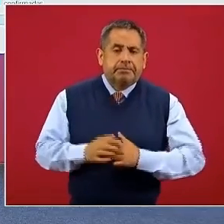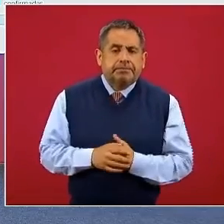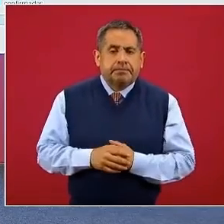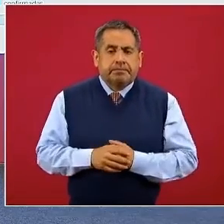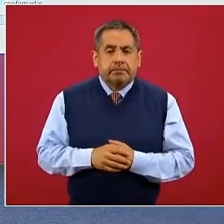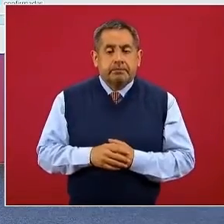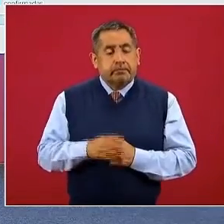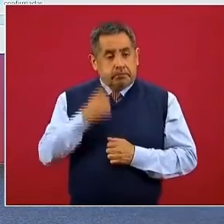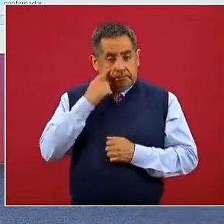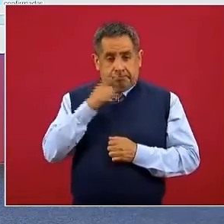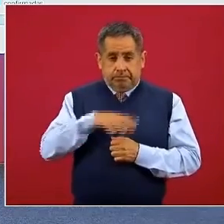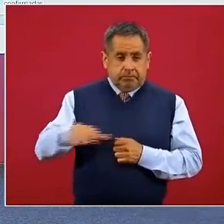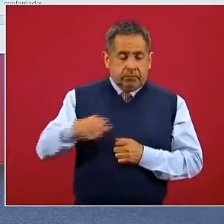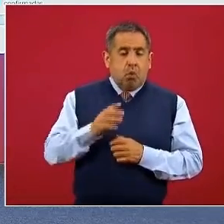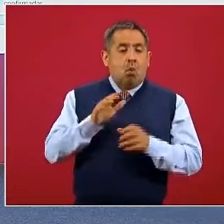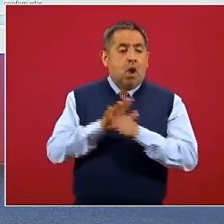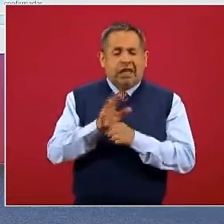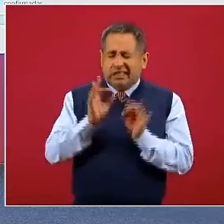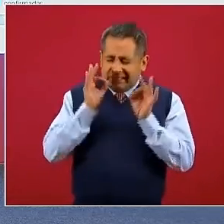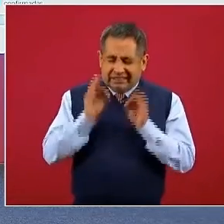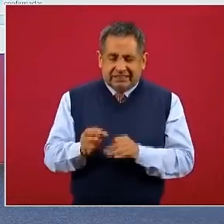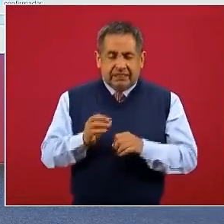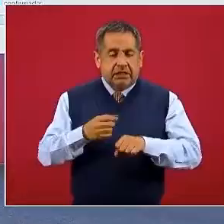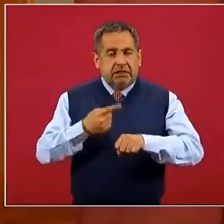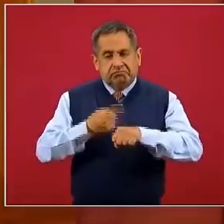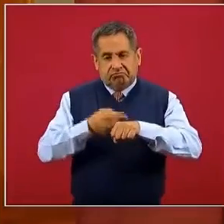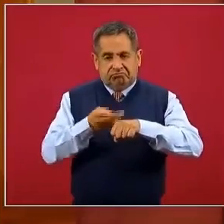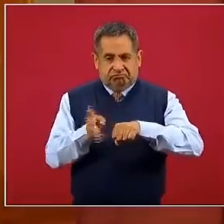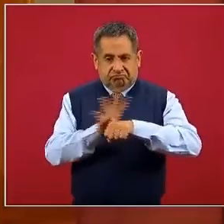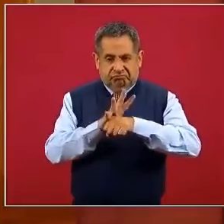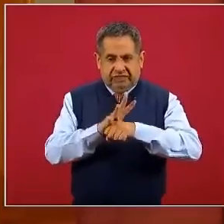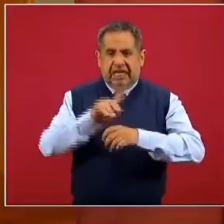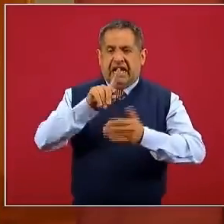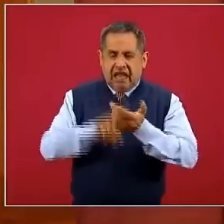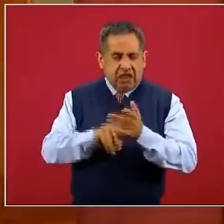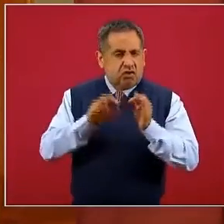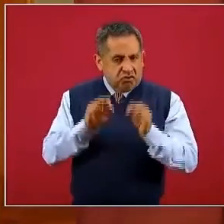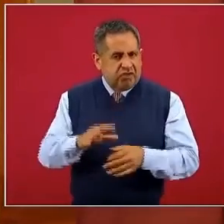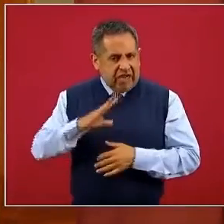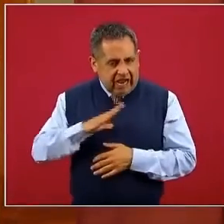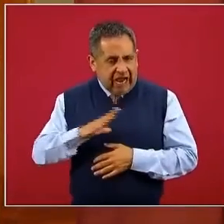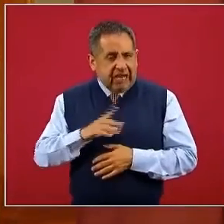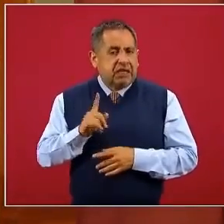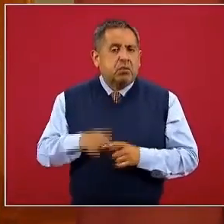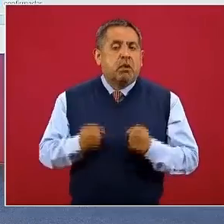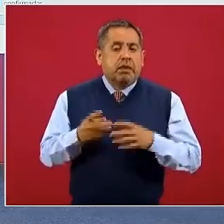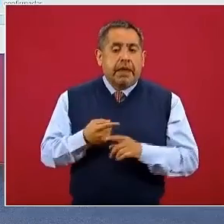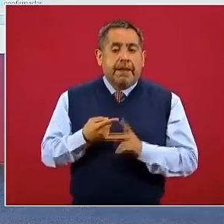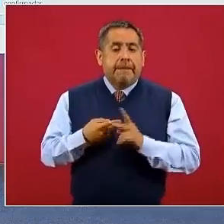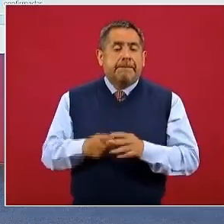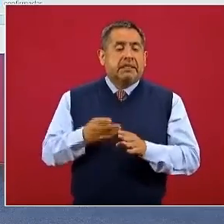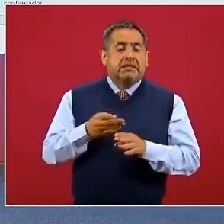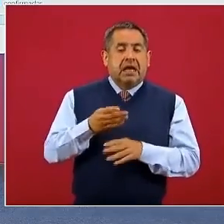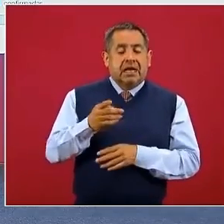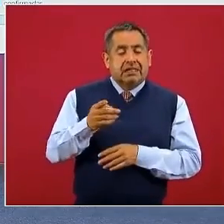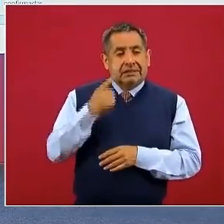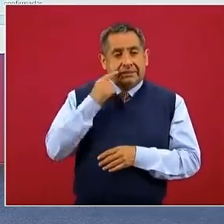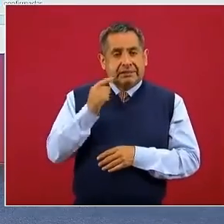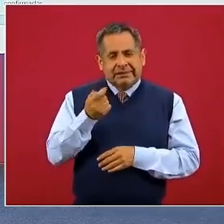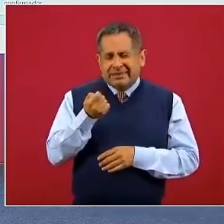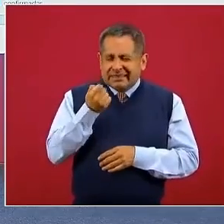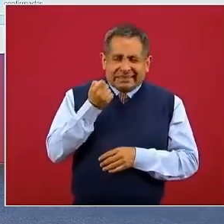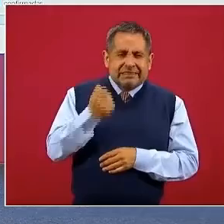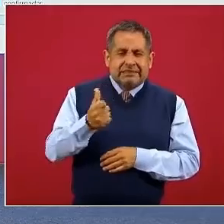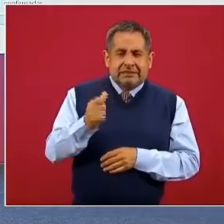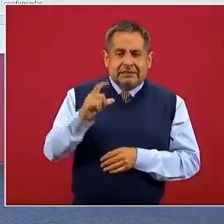porcentaje de positividad, que es uno de los indicadores al cual le damos seguimiento todos los días, Inició la semana con una